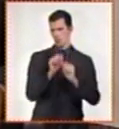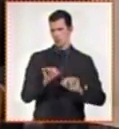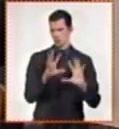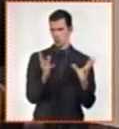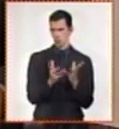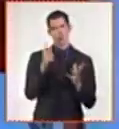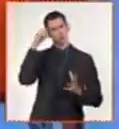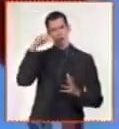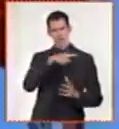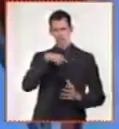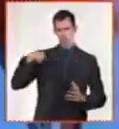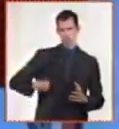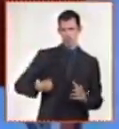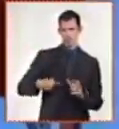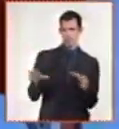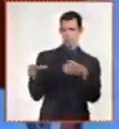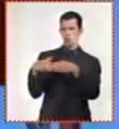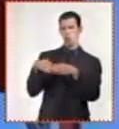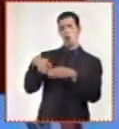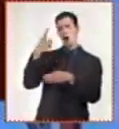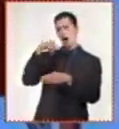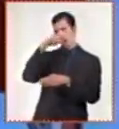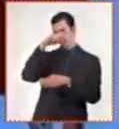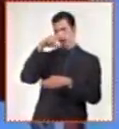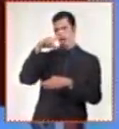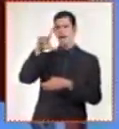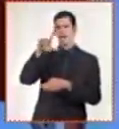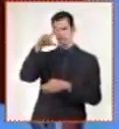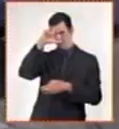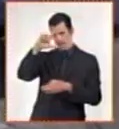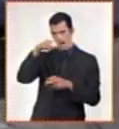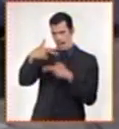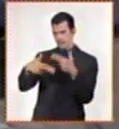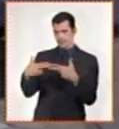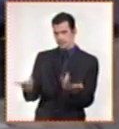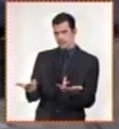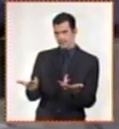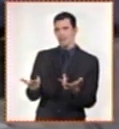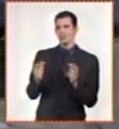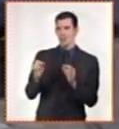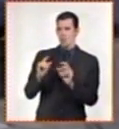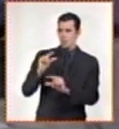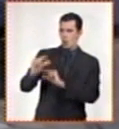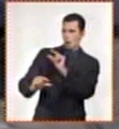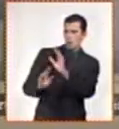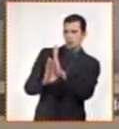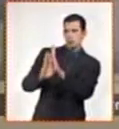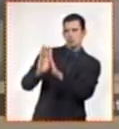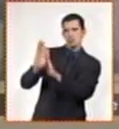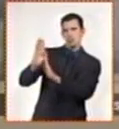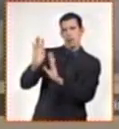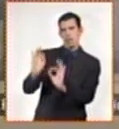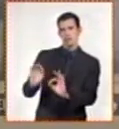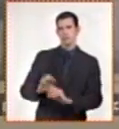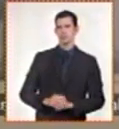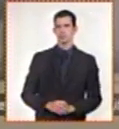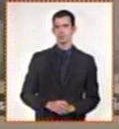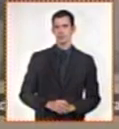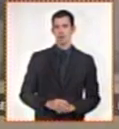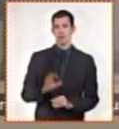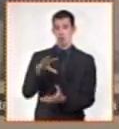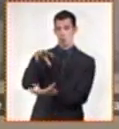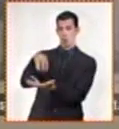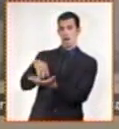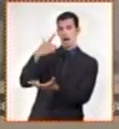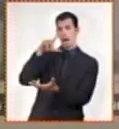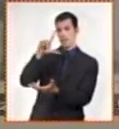para promover la recuperación gradual. ALC es el segundo destino más grande para la